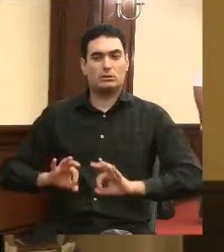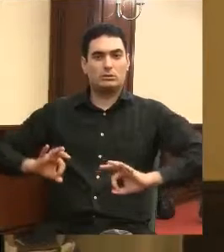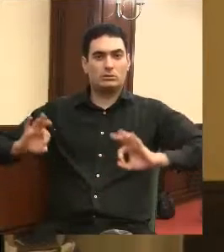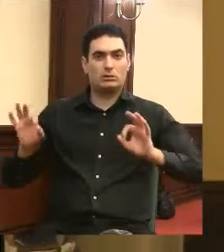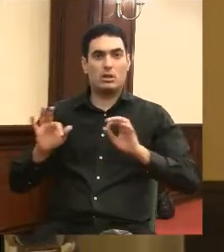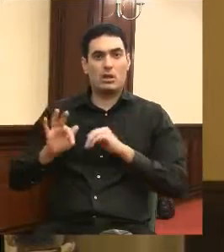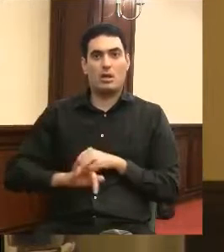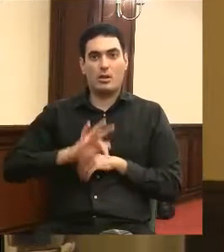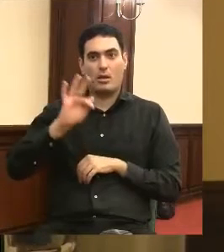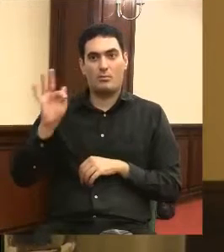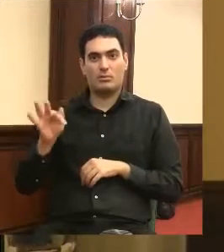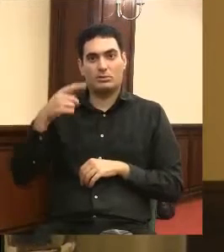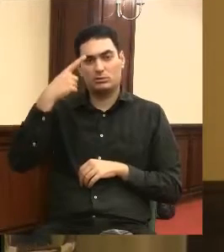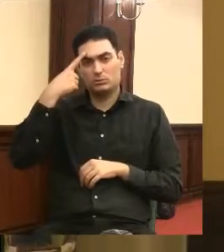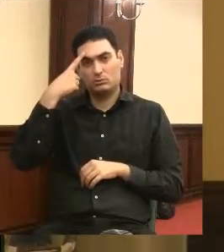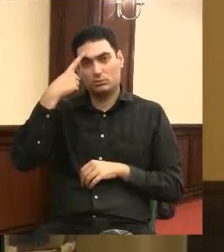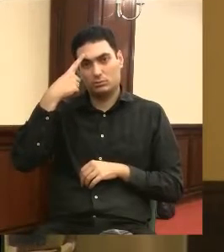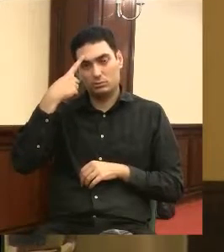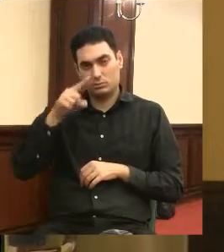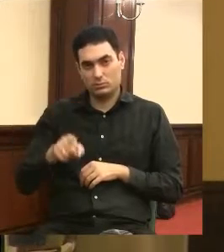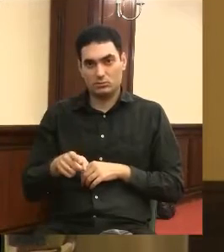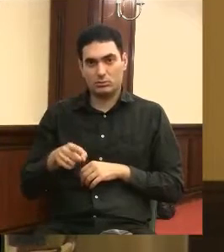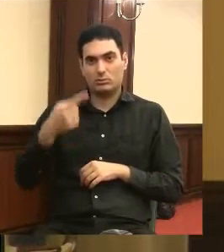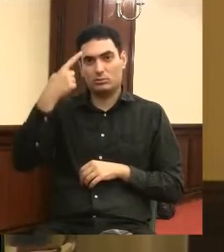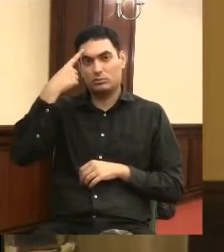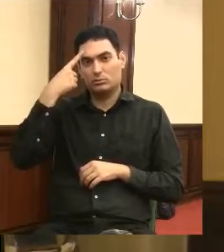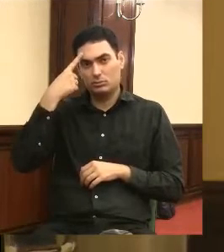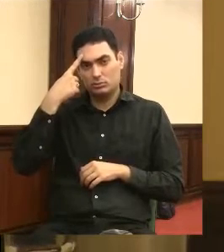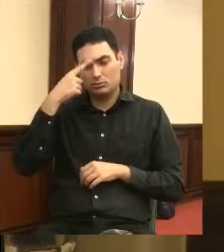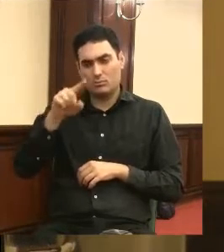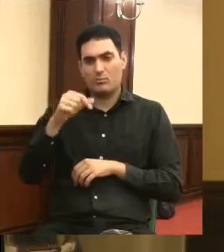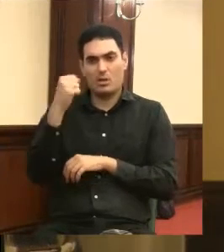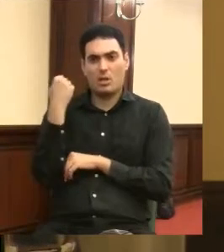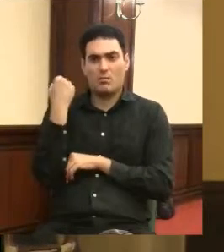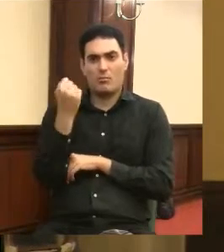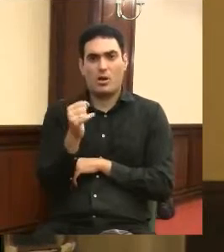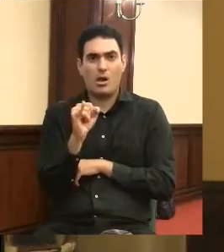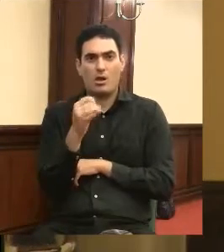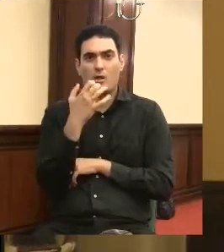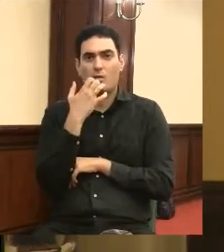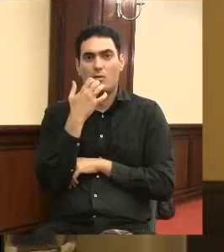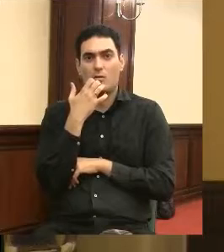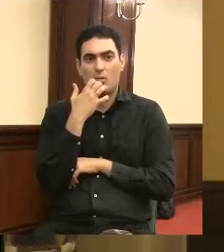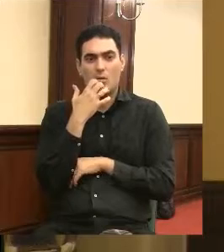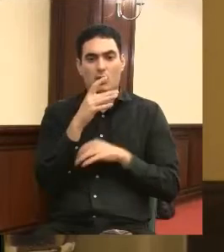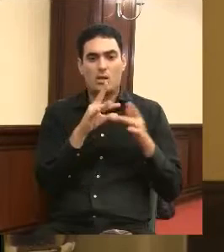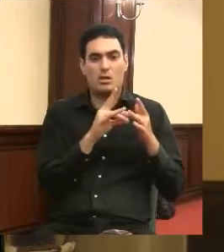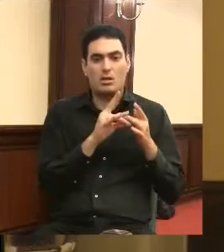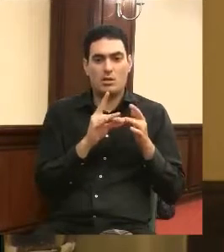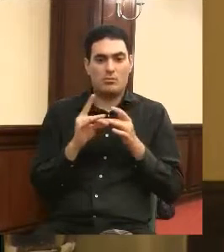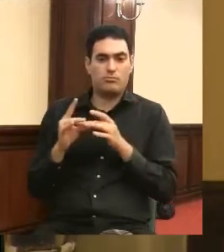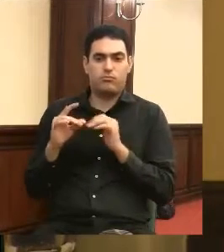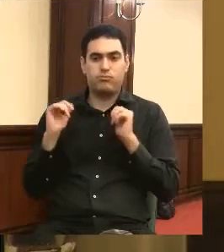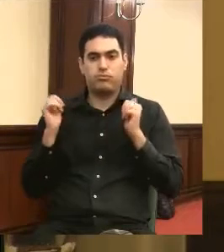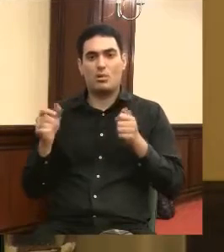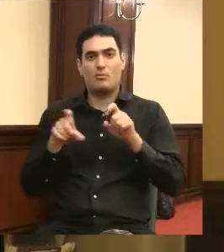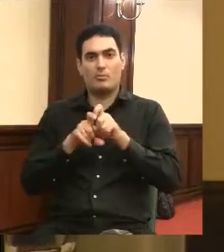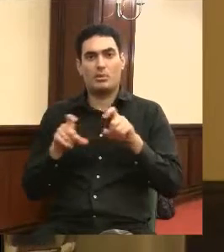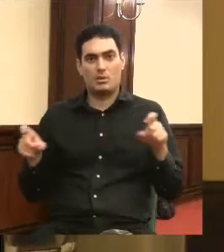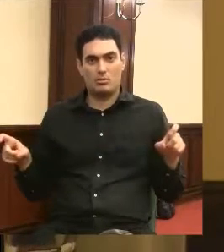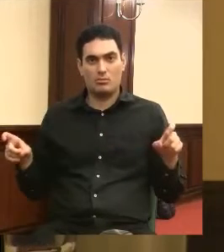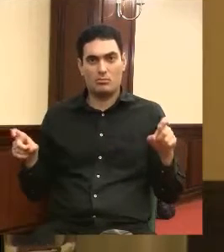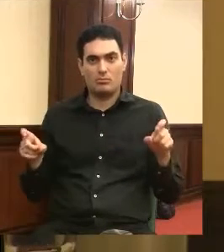de recolocación específico, además de que saben que cuentan con todo el apoyo necesario en caso de que quisieran liderar